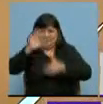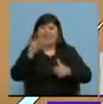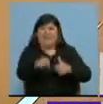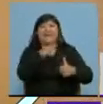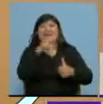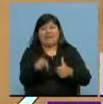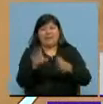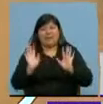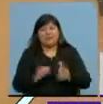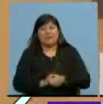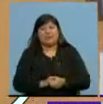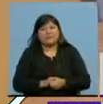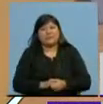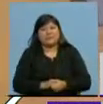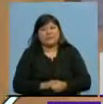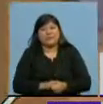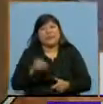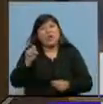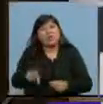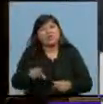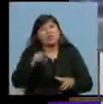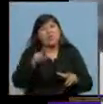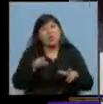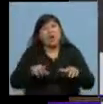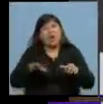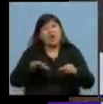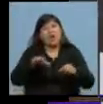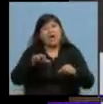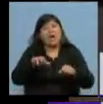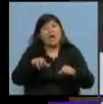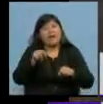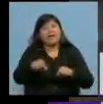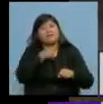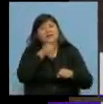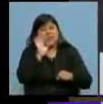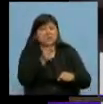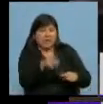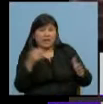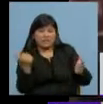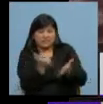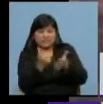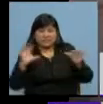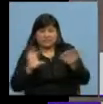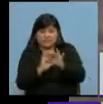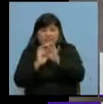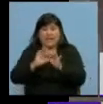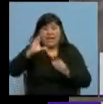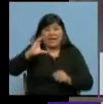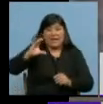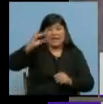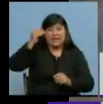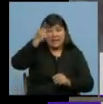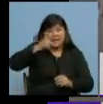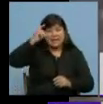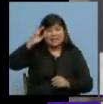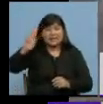está bien, vos estás ligado al Chevrolet específicamente, pero en la imposición de este reglamento que beneficia al Chevrolet, ¿no se quejaron